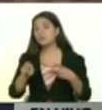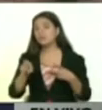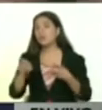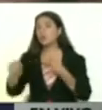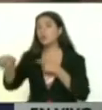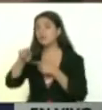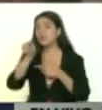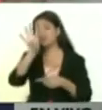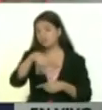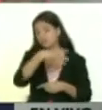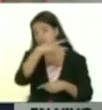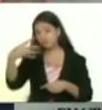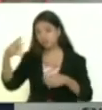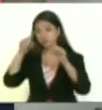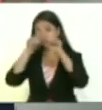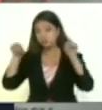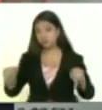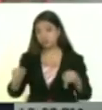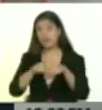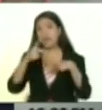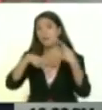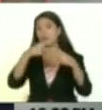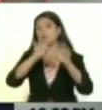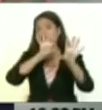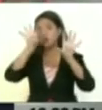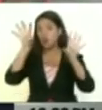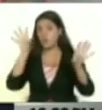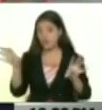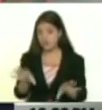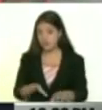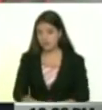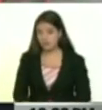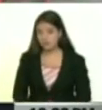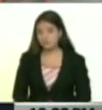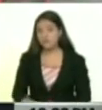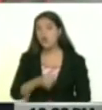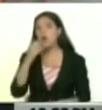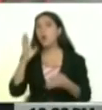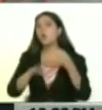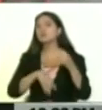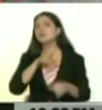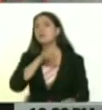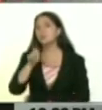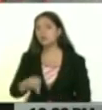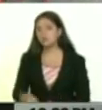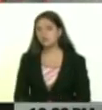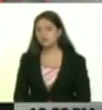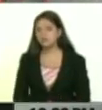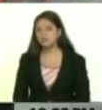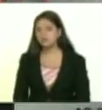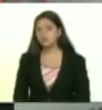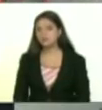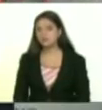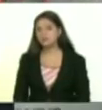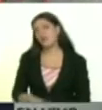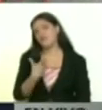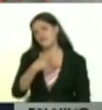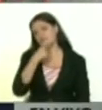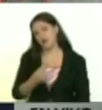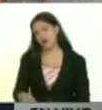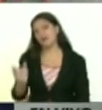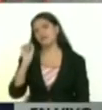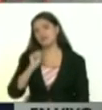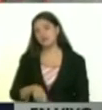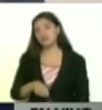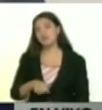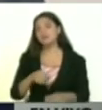tabla detallada de la producción de cada uno de los países. La última pregunta es la fácil. La más fácil, sí, va a ser publicada